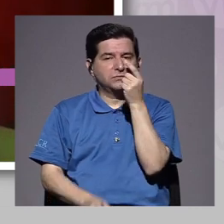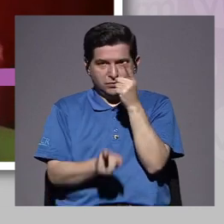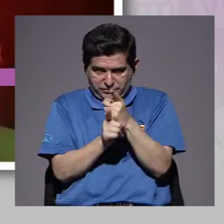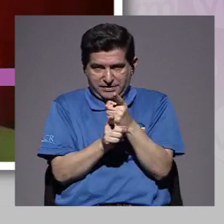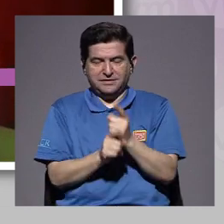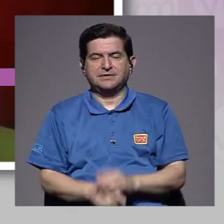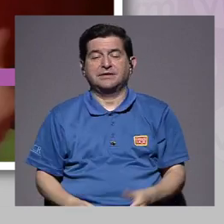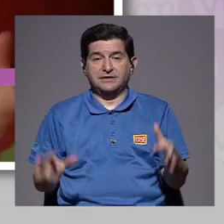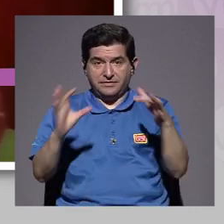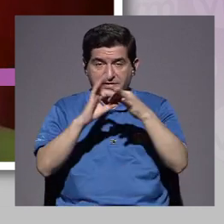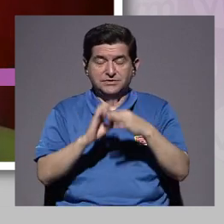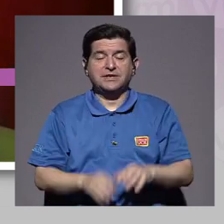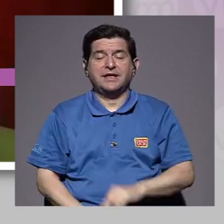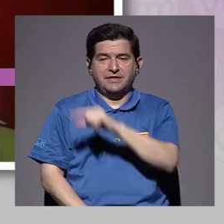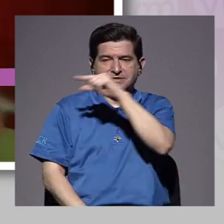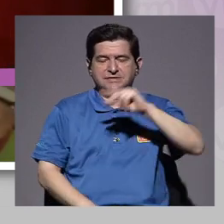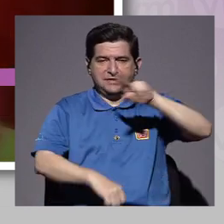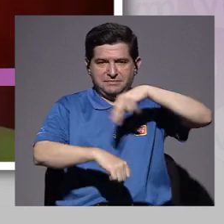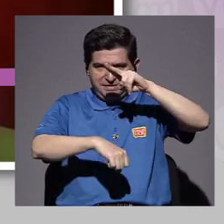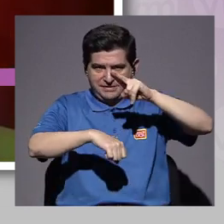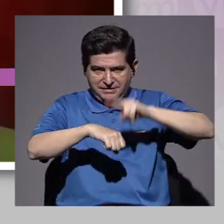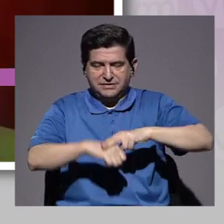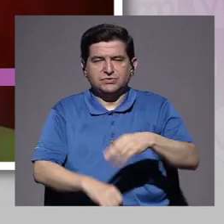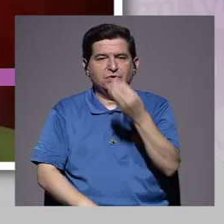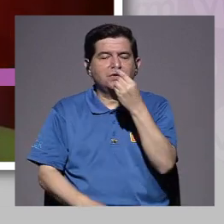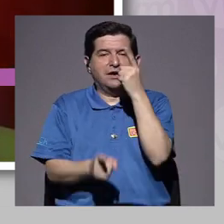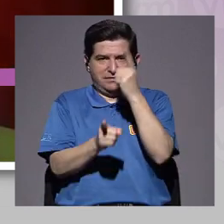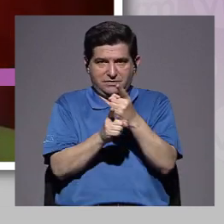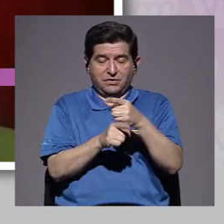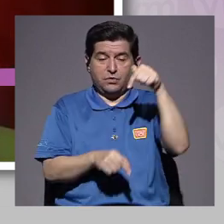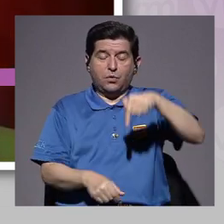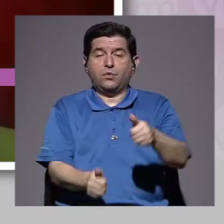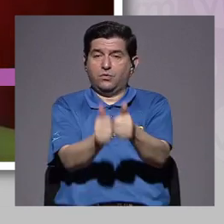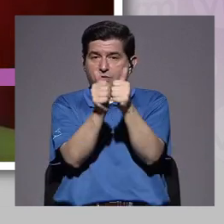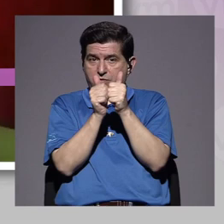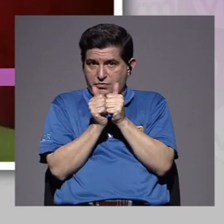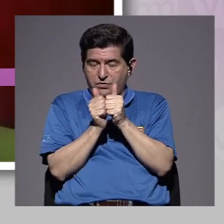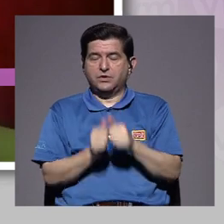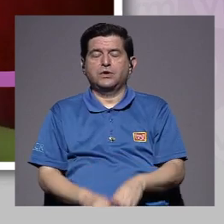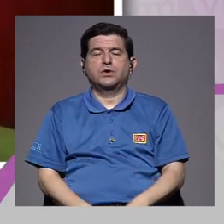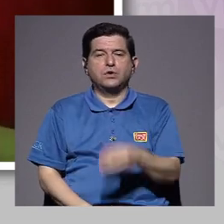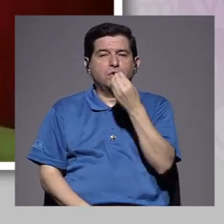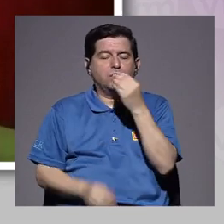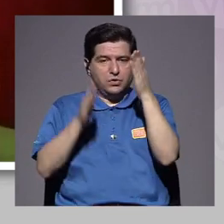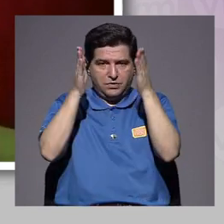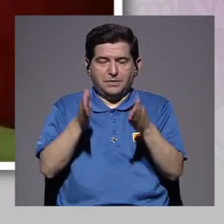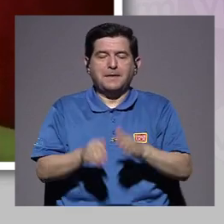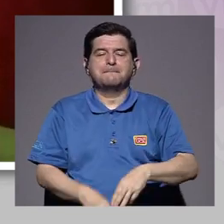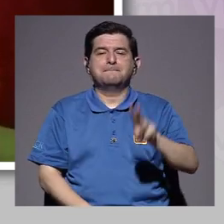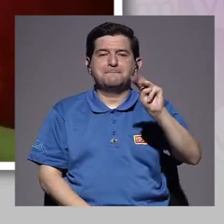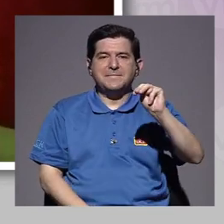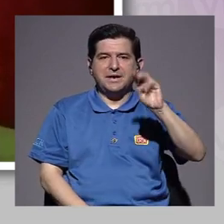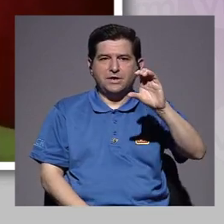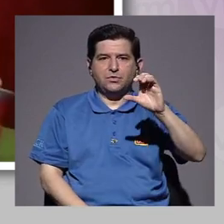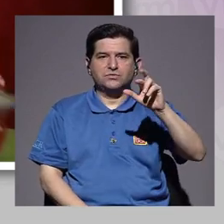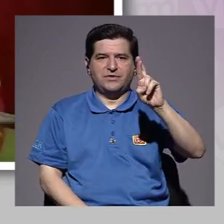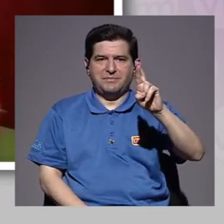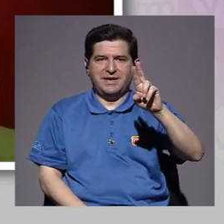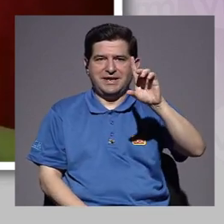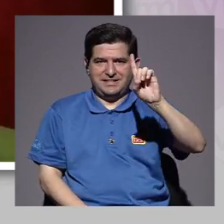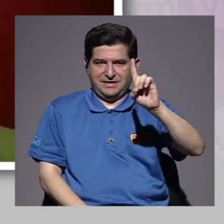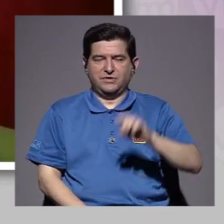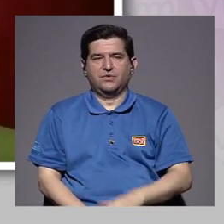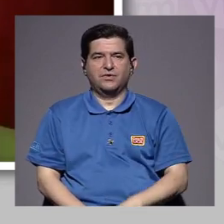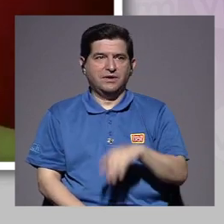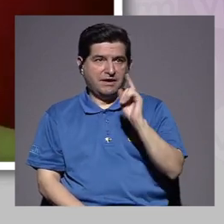nutrición a propósito de la Semana Nacional de la Nutrición. Hoy contamos con la compañía de la nutricionista Maricruz Ramírez Di